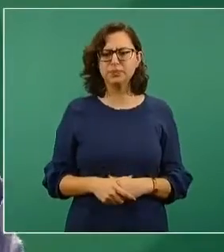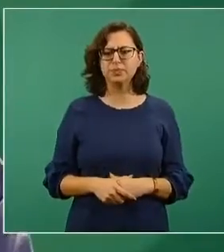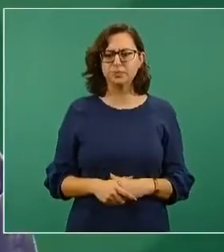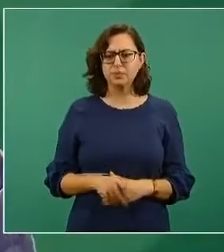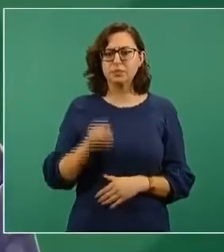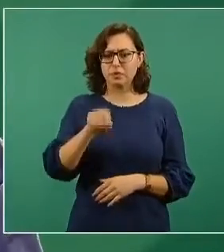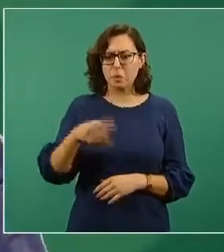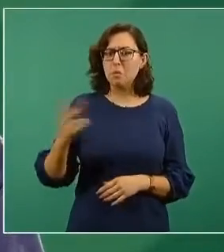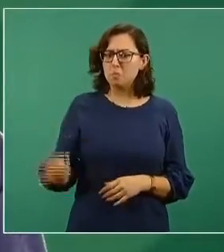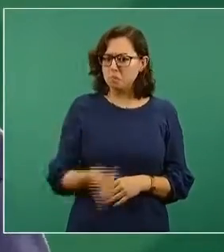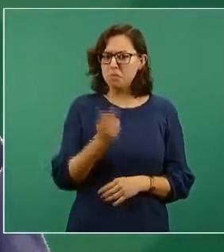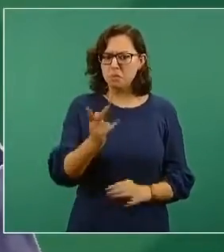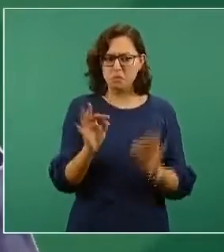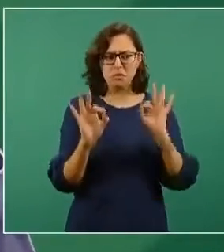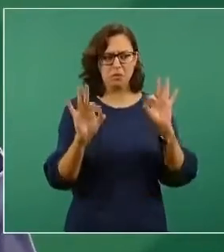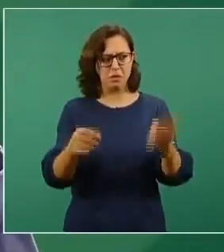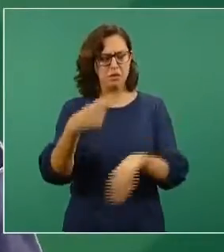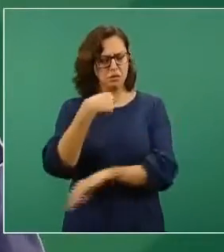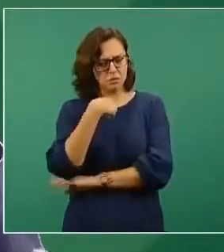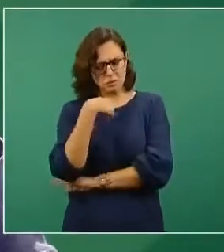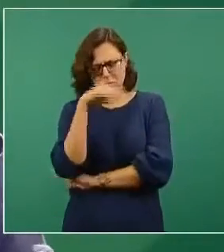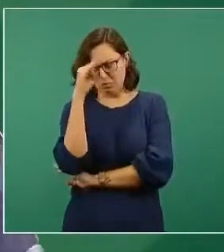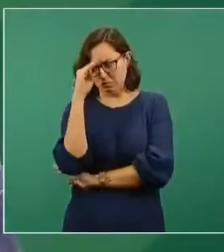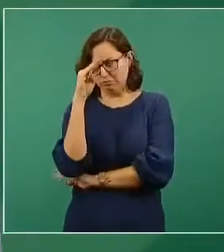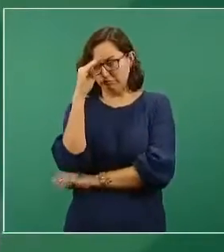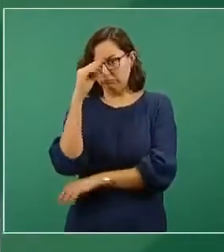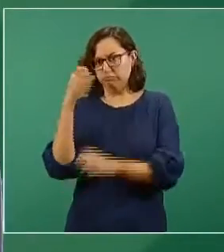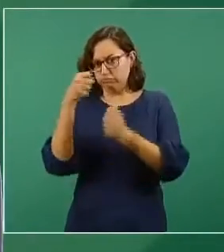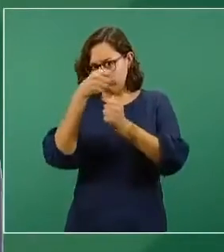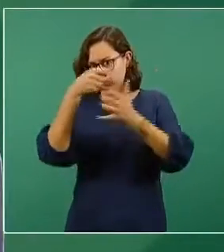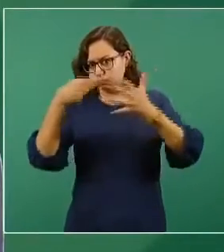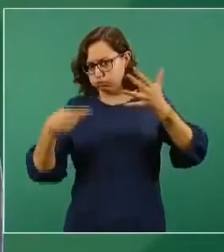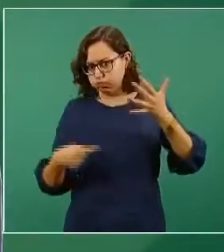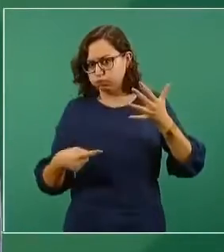me parece una muy buena pregunta desde el punto de vista técnico.